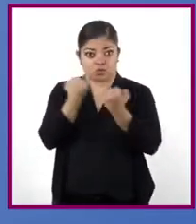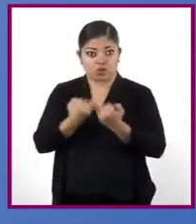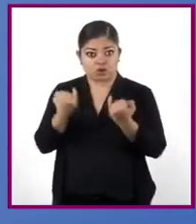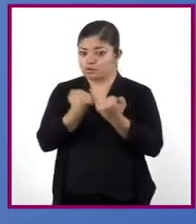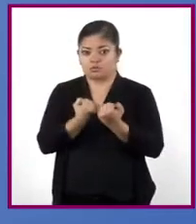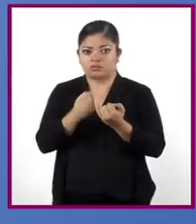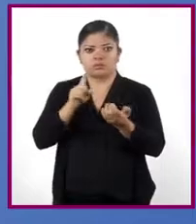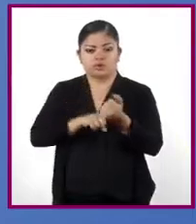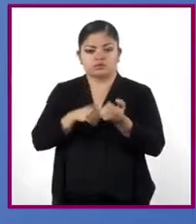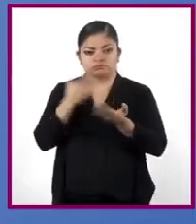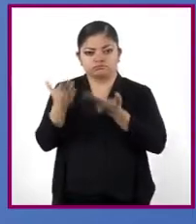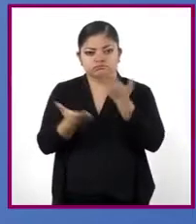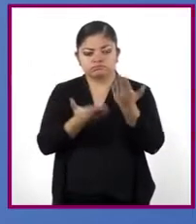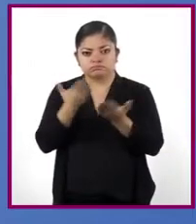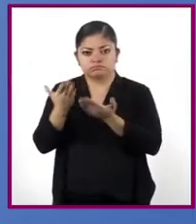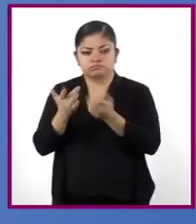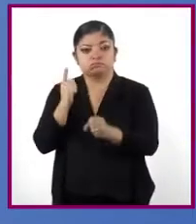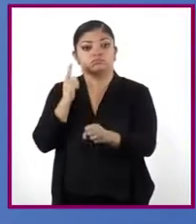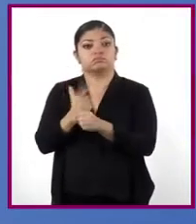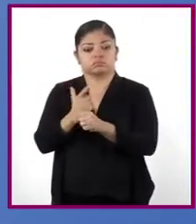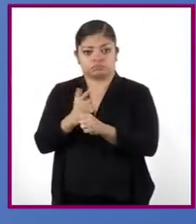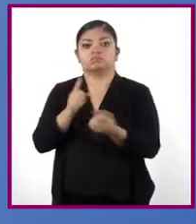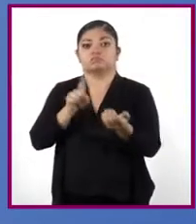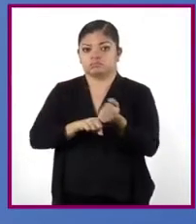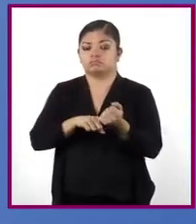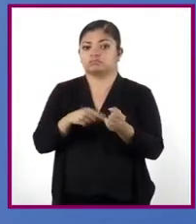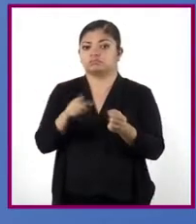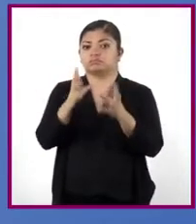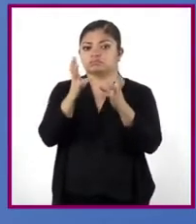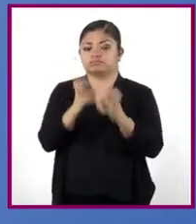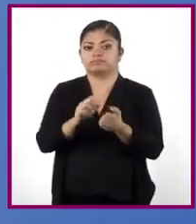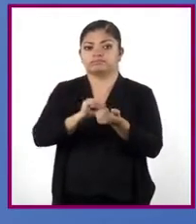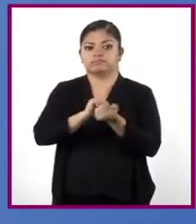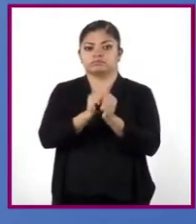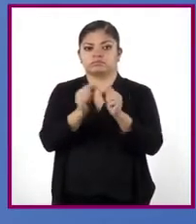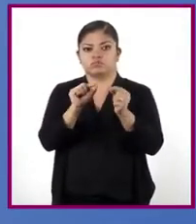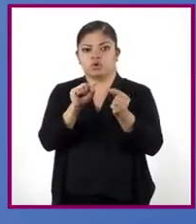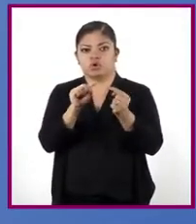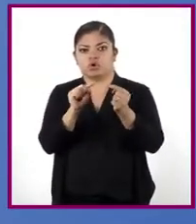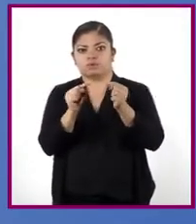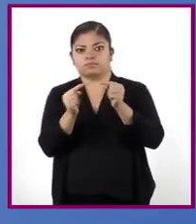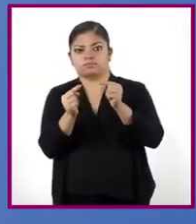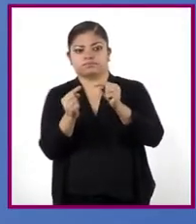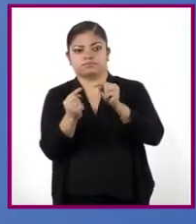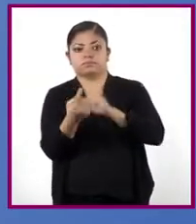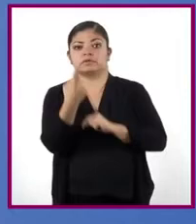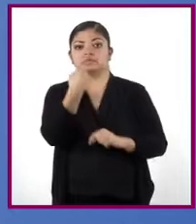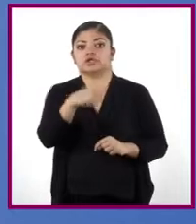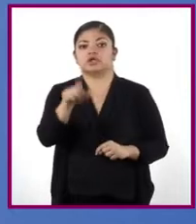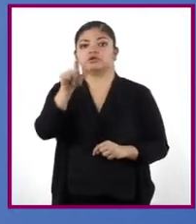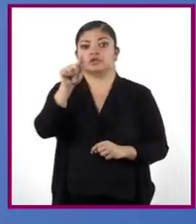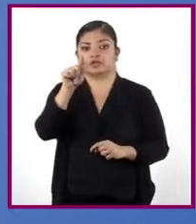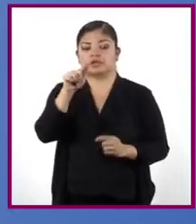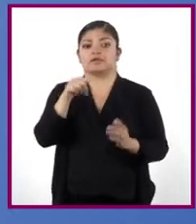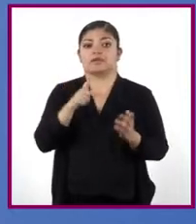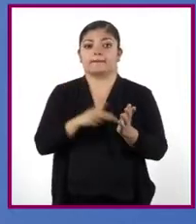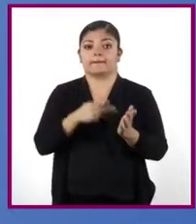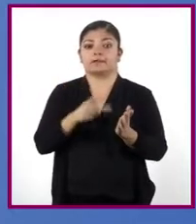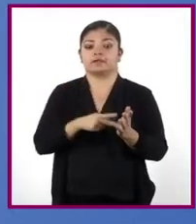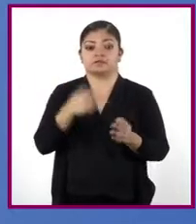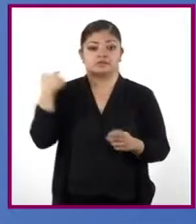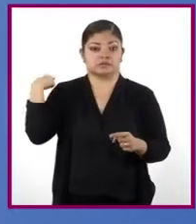se ha comprobado que el campo magnético de la Tierra ha invertido su polaridad 170 veces en los últimos 100 millones de